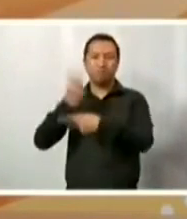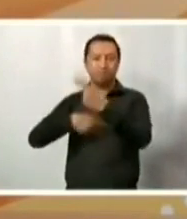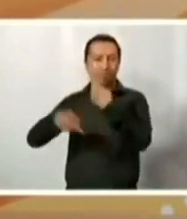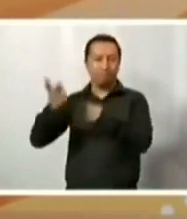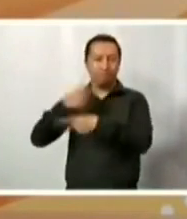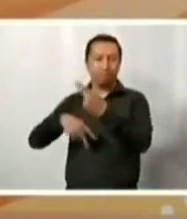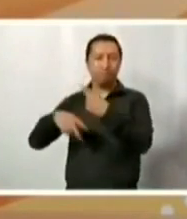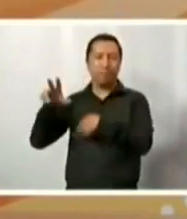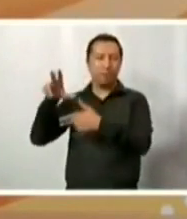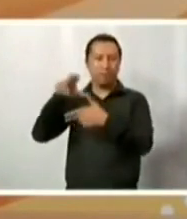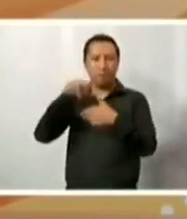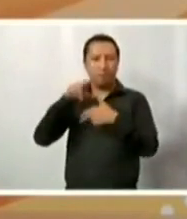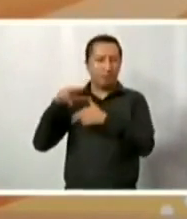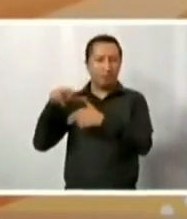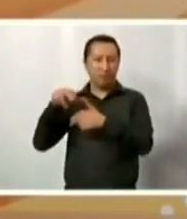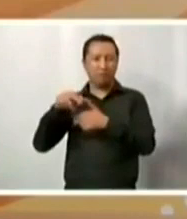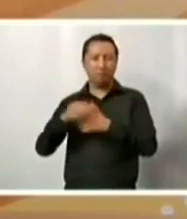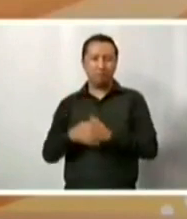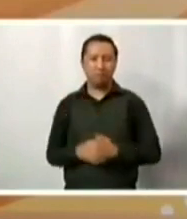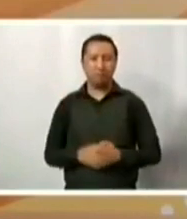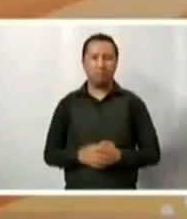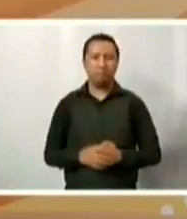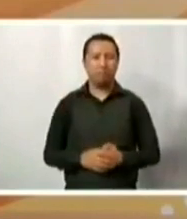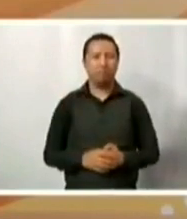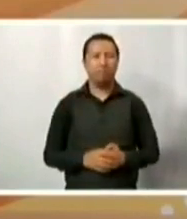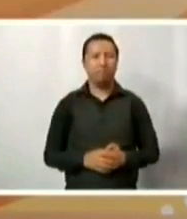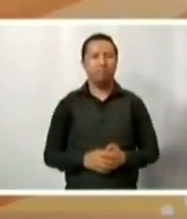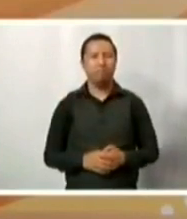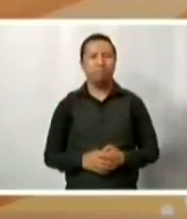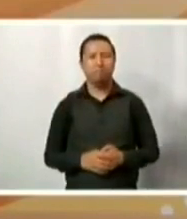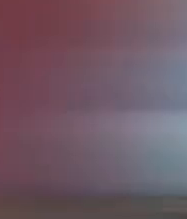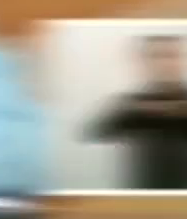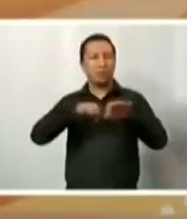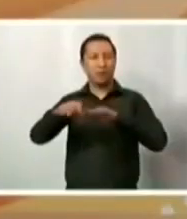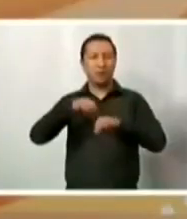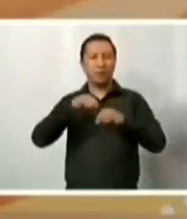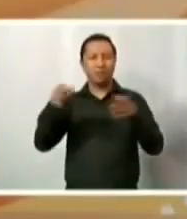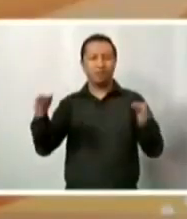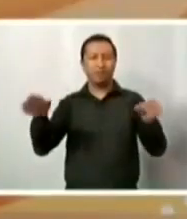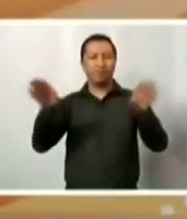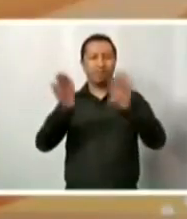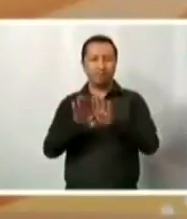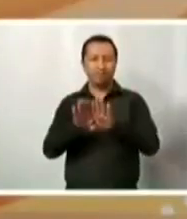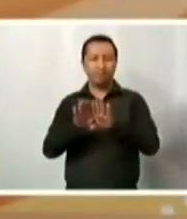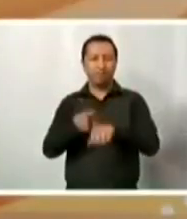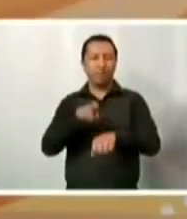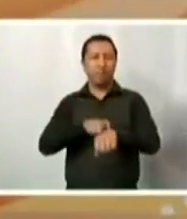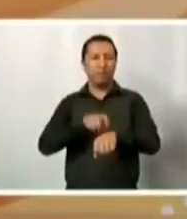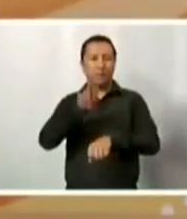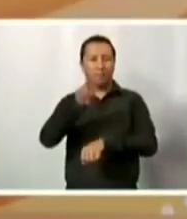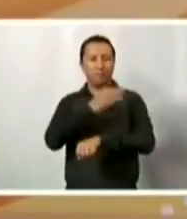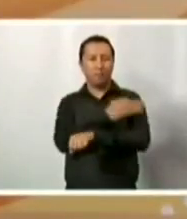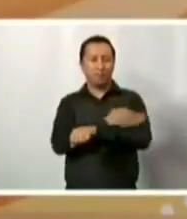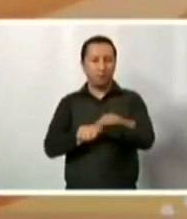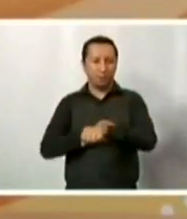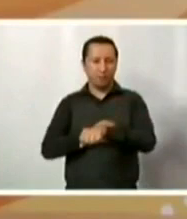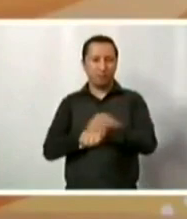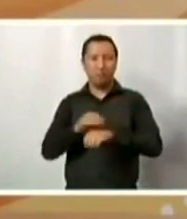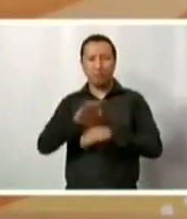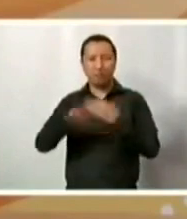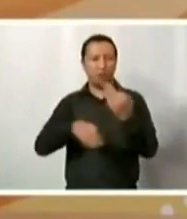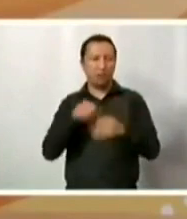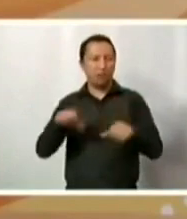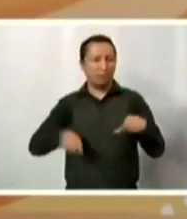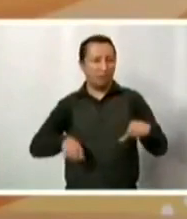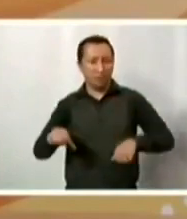la tormenta tropical o del huracán Zeta. Las actividades laborales en el estado quedarán